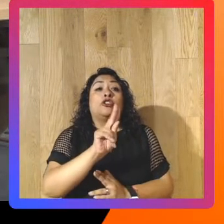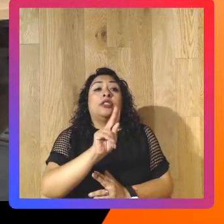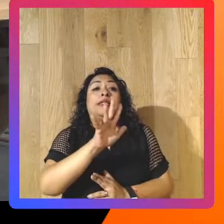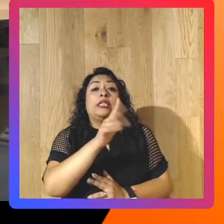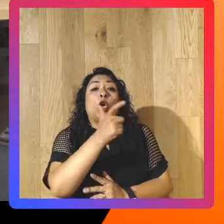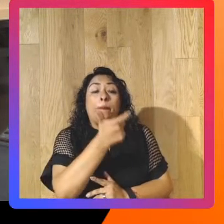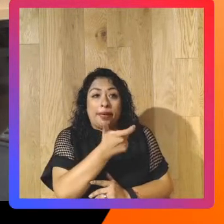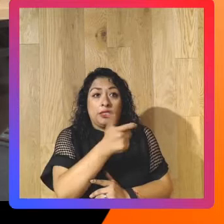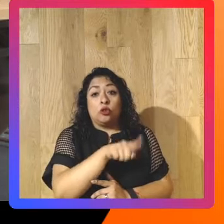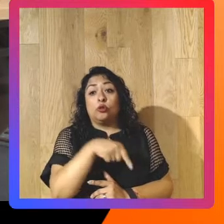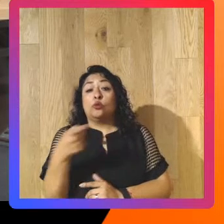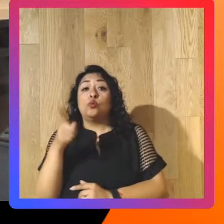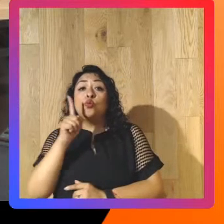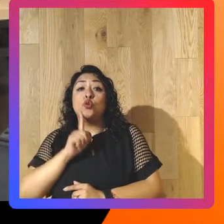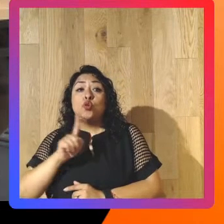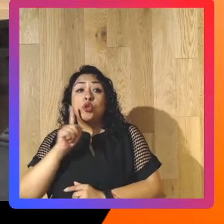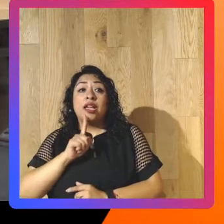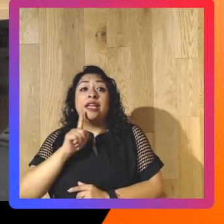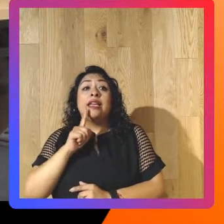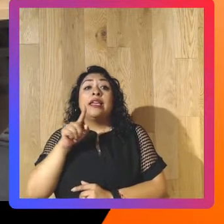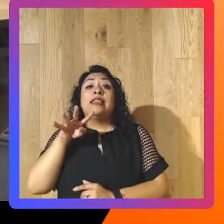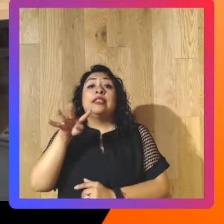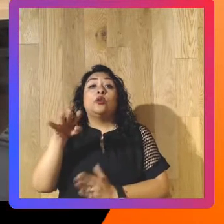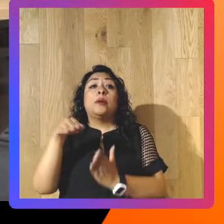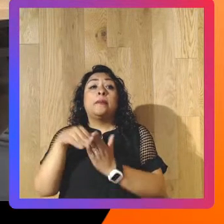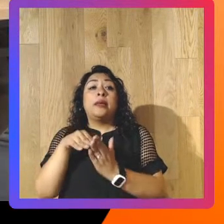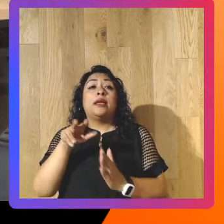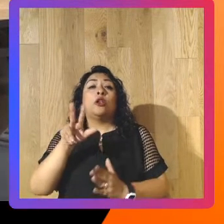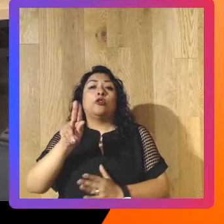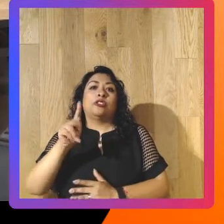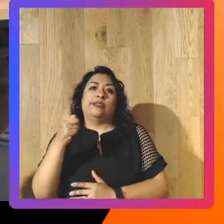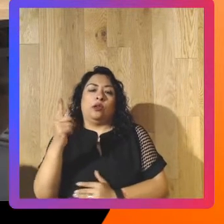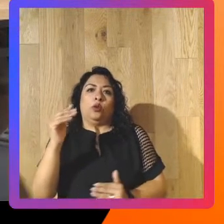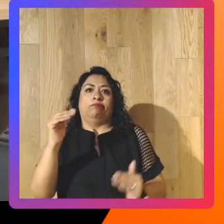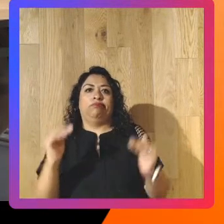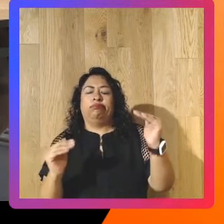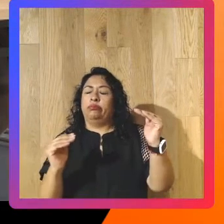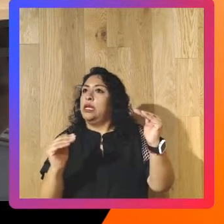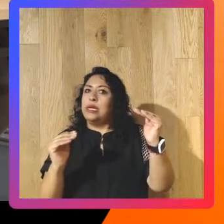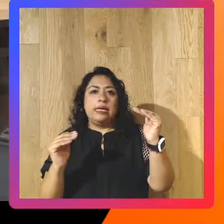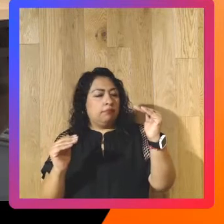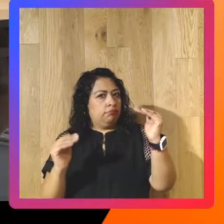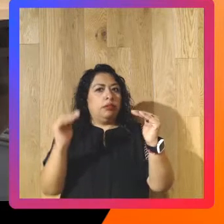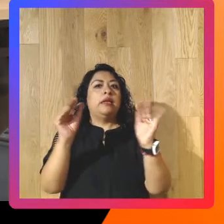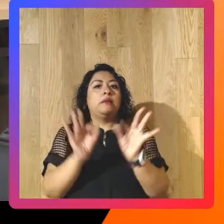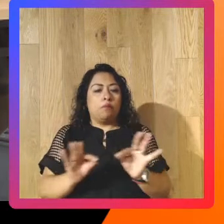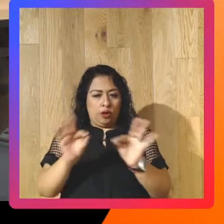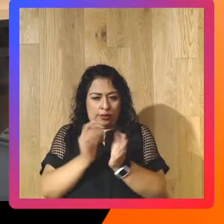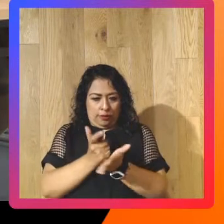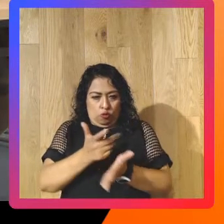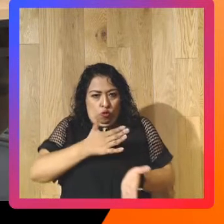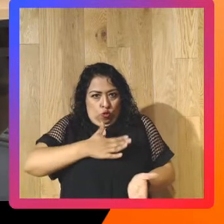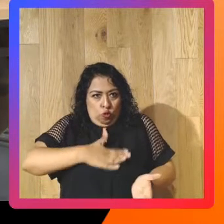29,285 pesos y el de las mujeres de 19,081. Es fundamental, como parte del salario